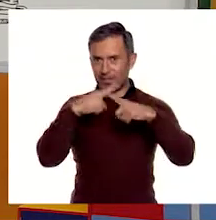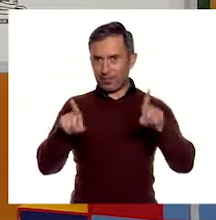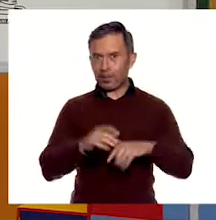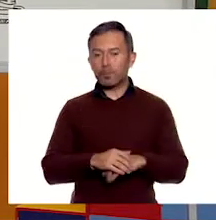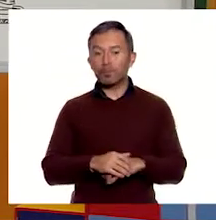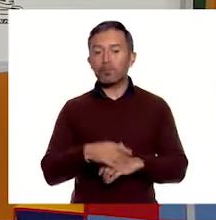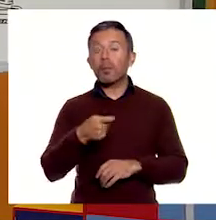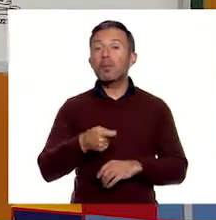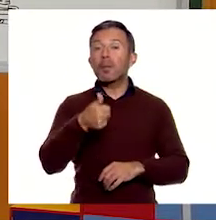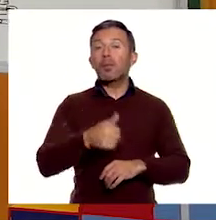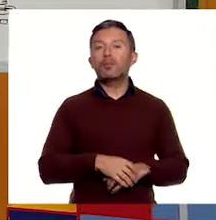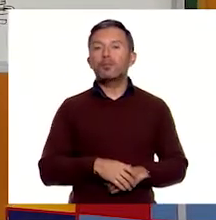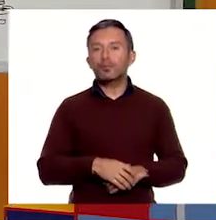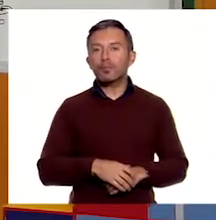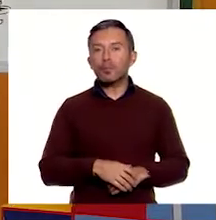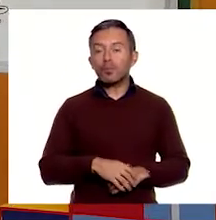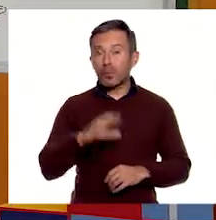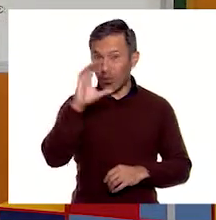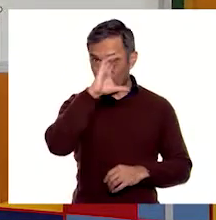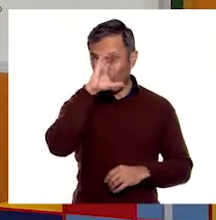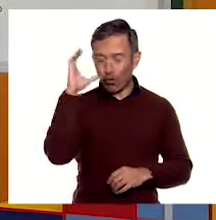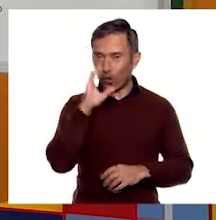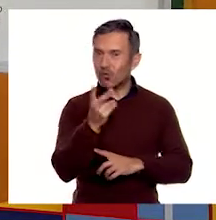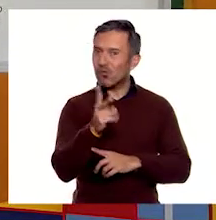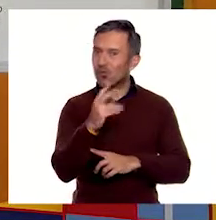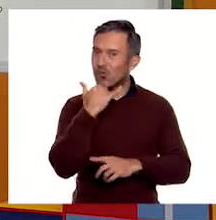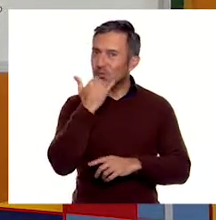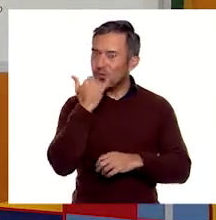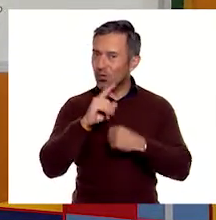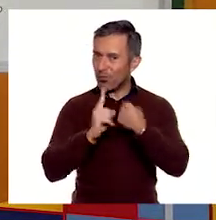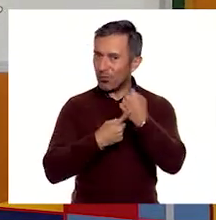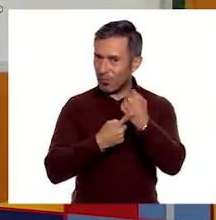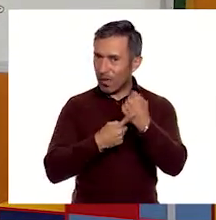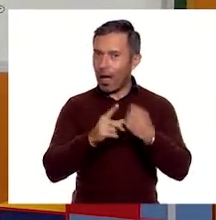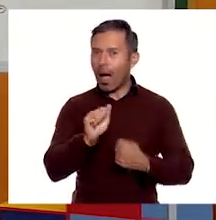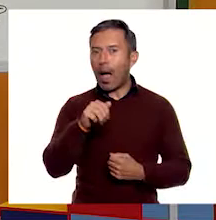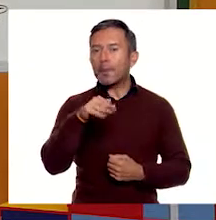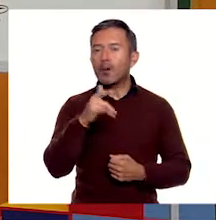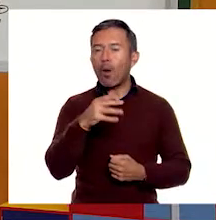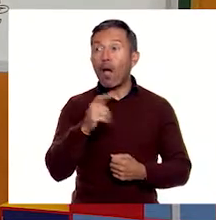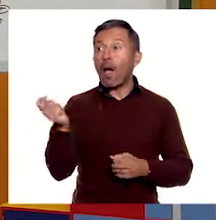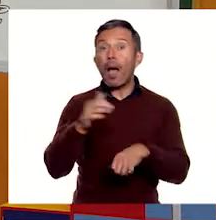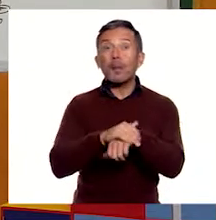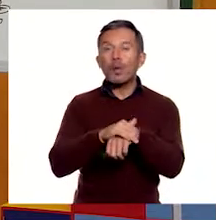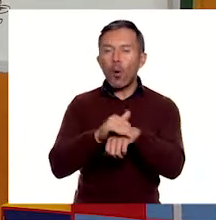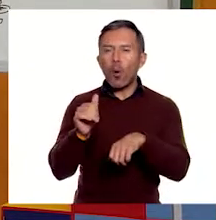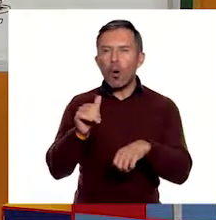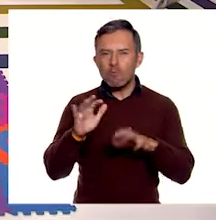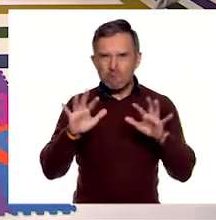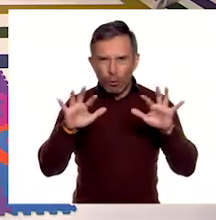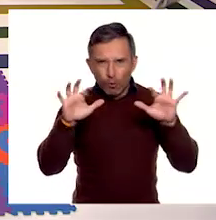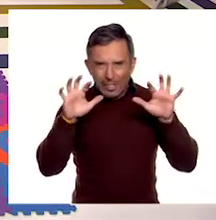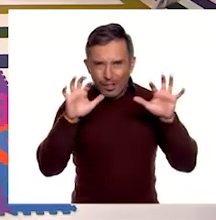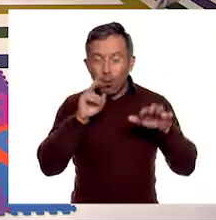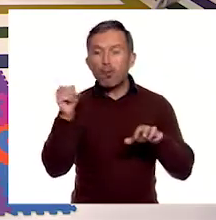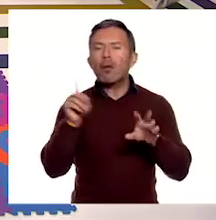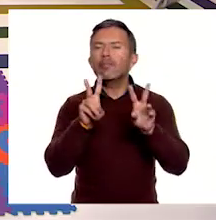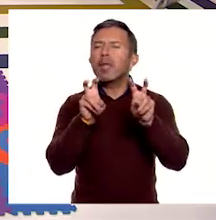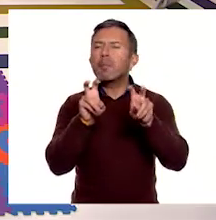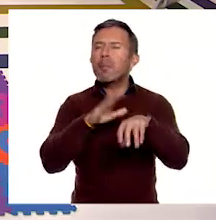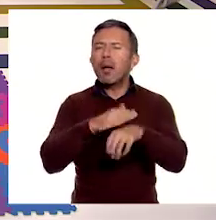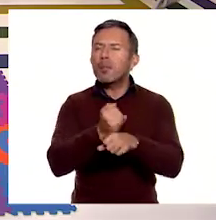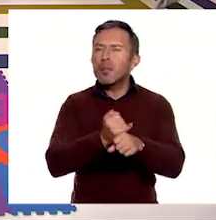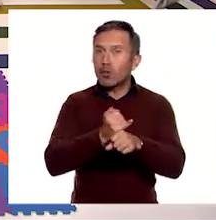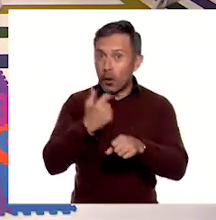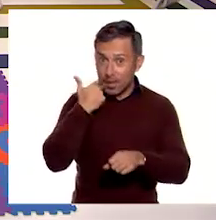son imágenes ambiguas, pero tenemos a nuestro amigo Maustrilio que nos investigó un poco sobre el tema. ¿Vamos a verlo, Eric? Vamos con Maustrilio